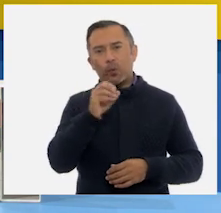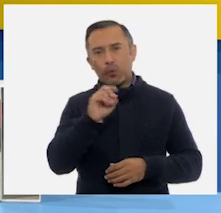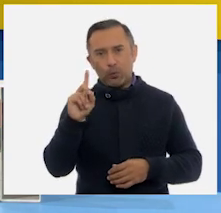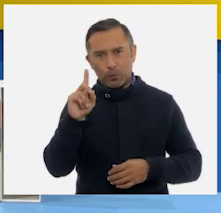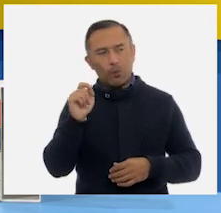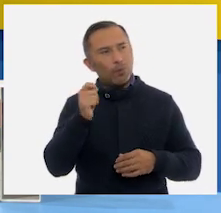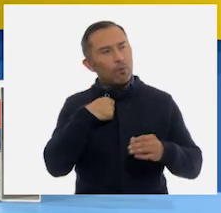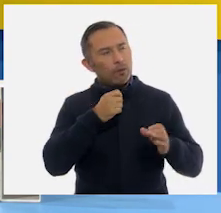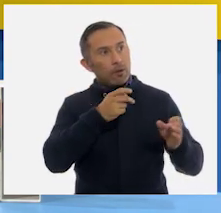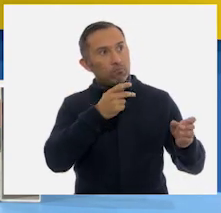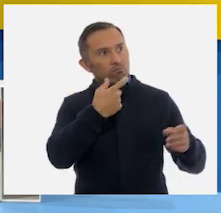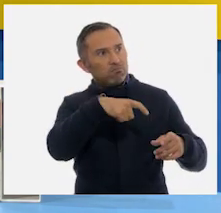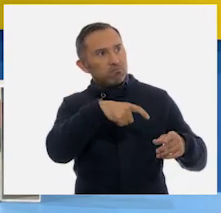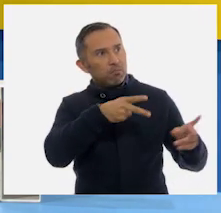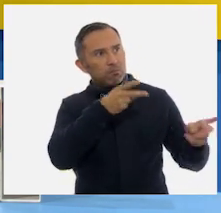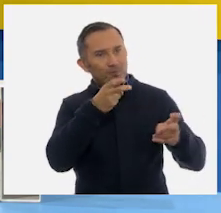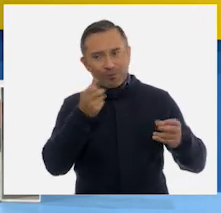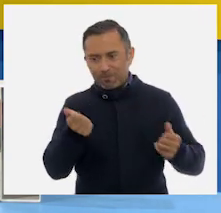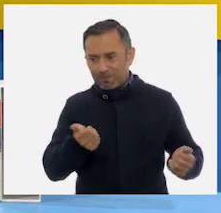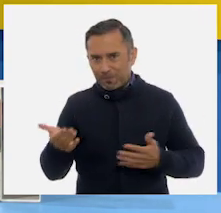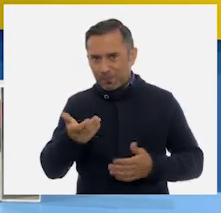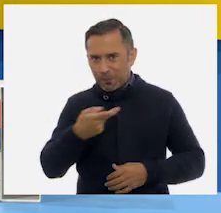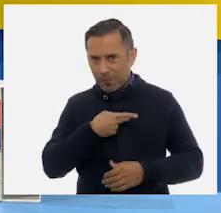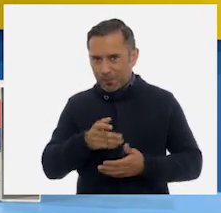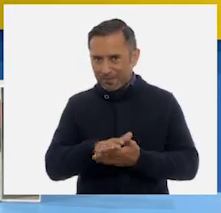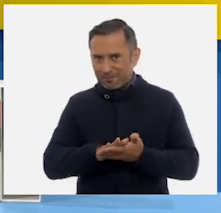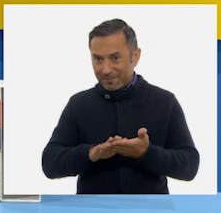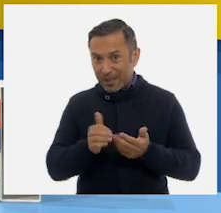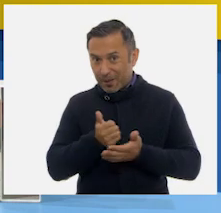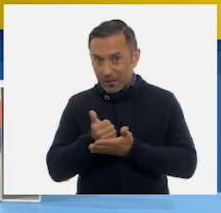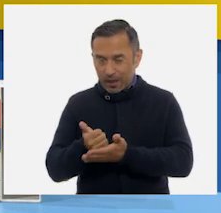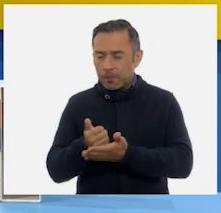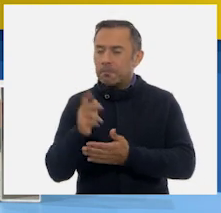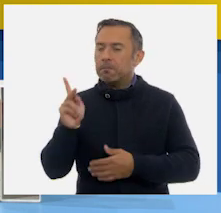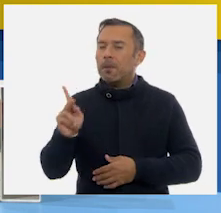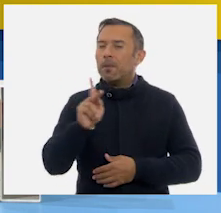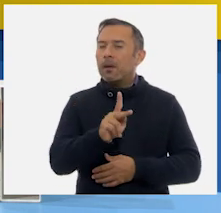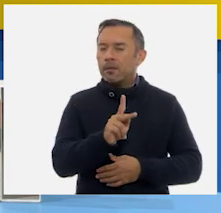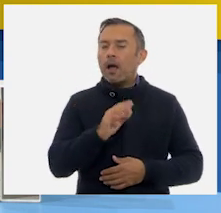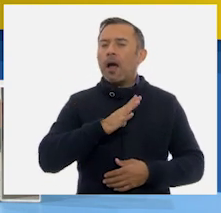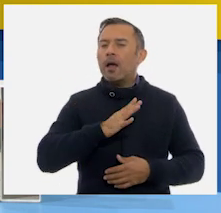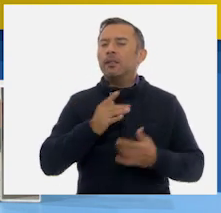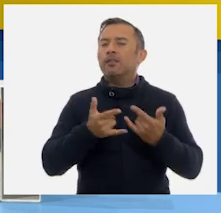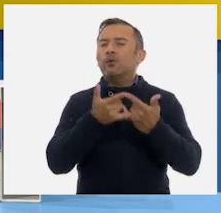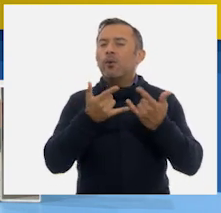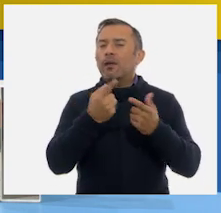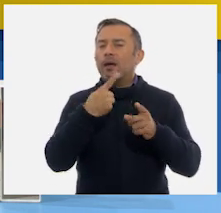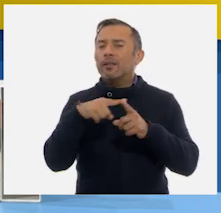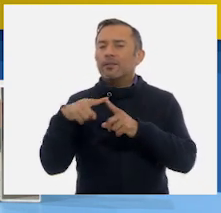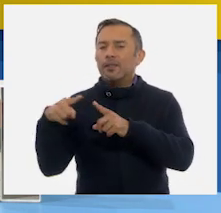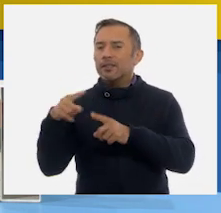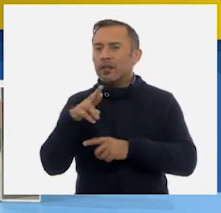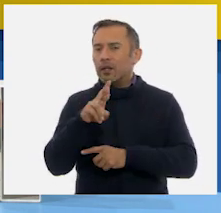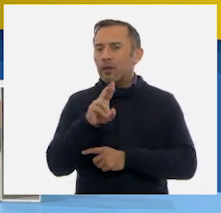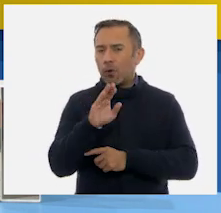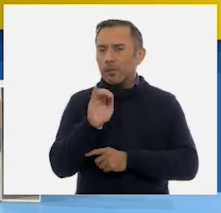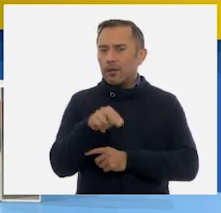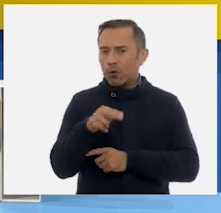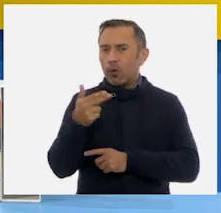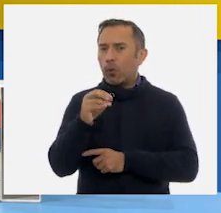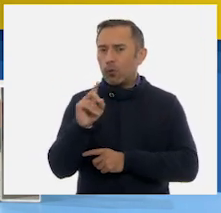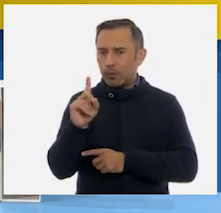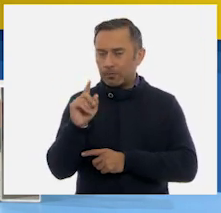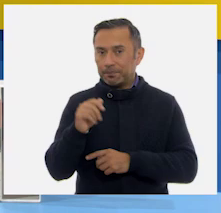la lectura de algunas de las múltiples versiones que existen sobre Robin Hood. Estoy segura de que la disfrutarán.